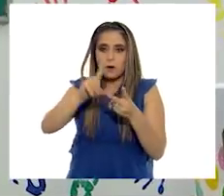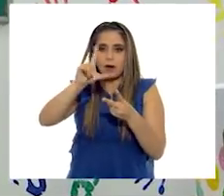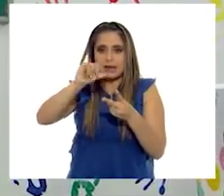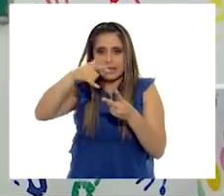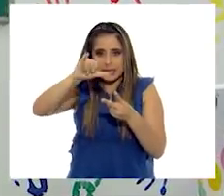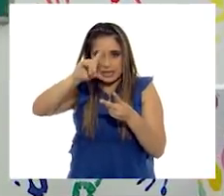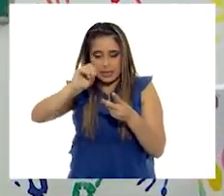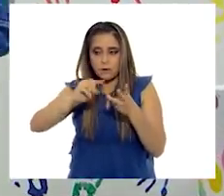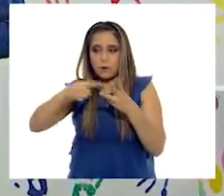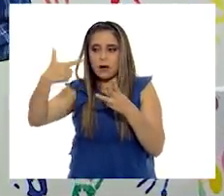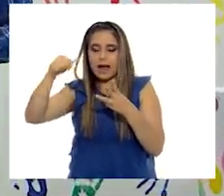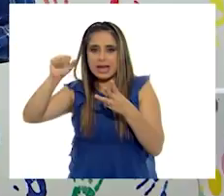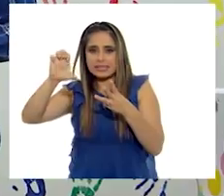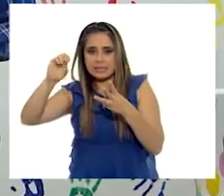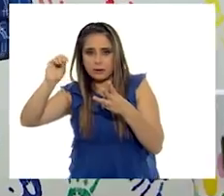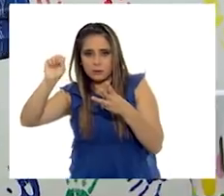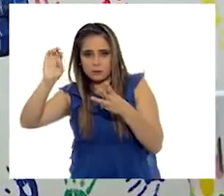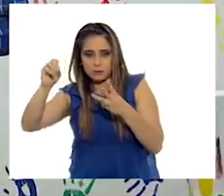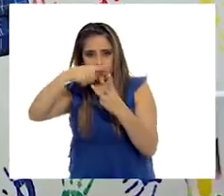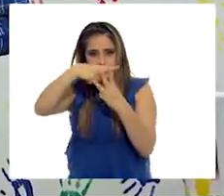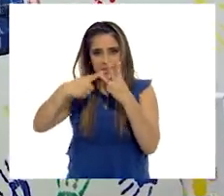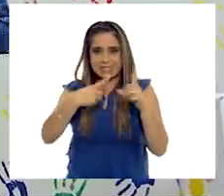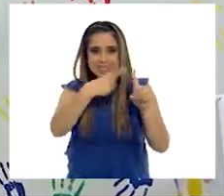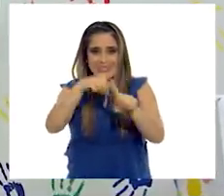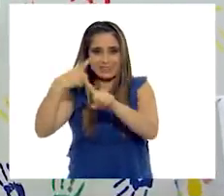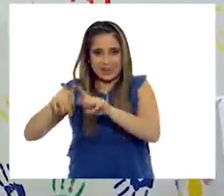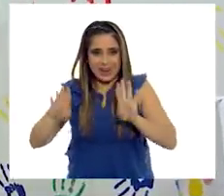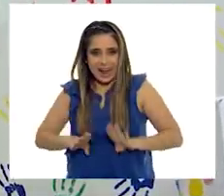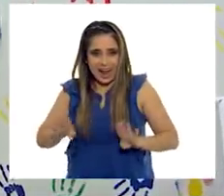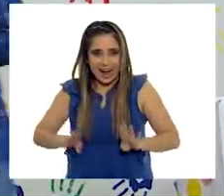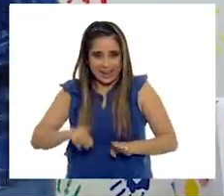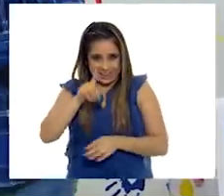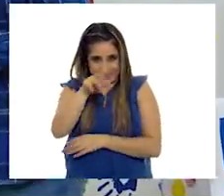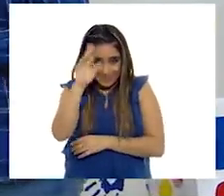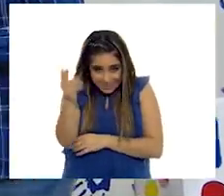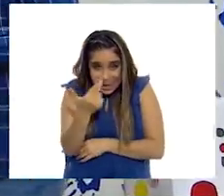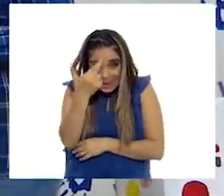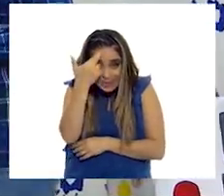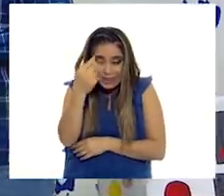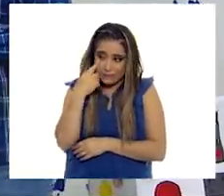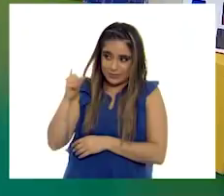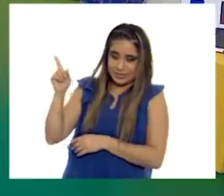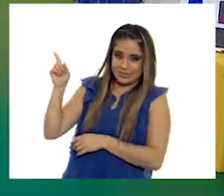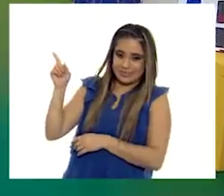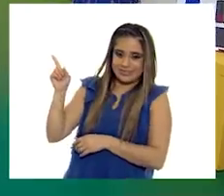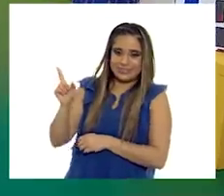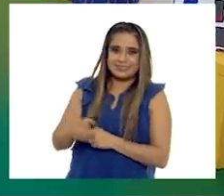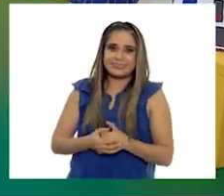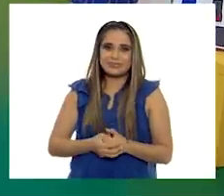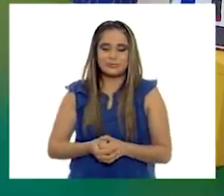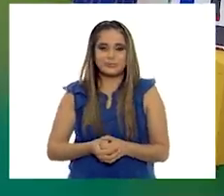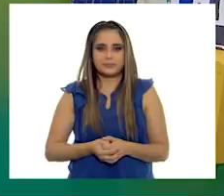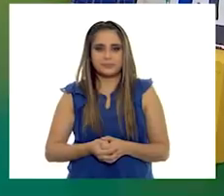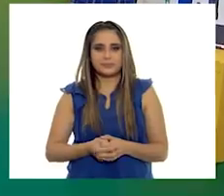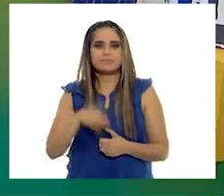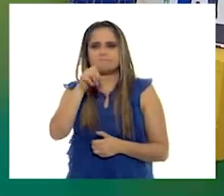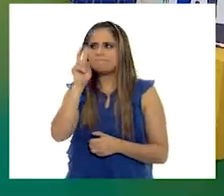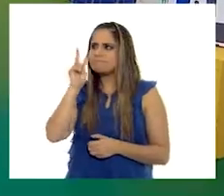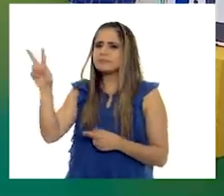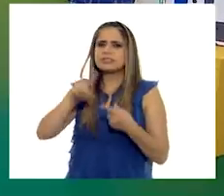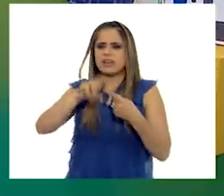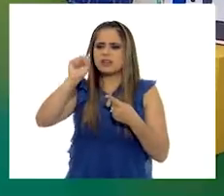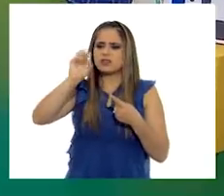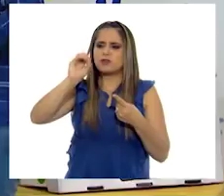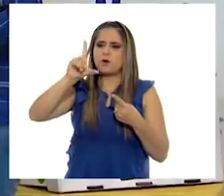gaseosos. Tenemos aquí una imagen en la cual tenemos los tres estados de la materia. Tenemos sólido. Ajá. ¿Qué podemos ver en el sólido,